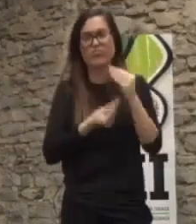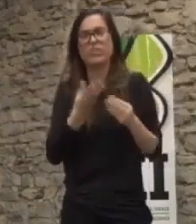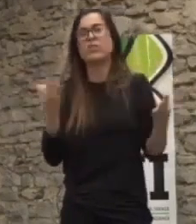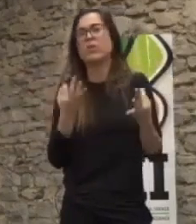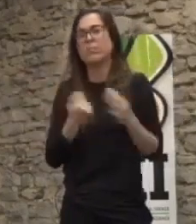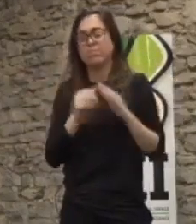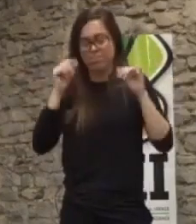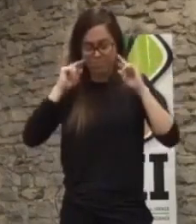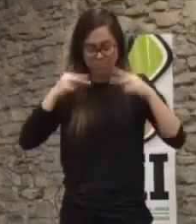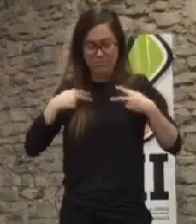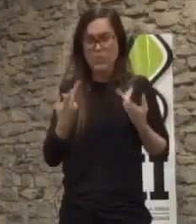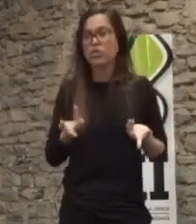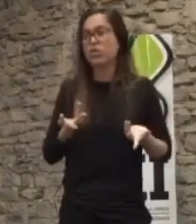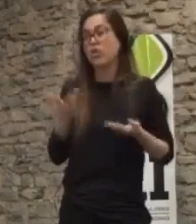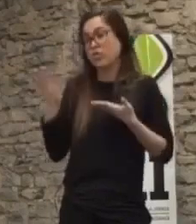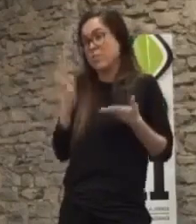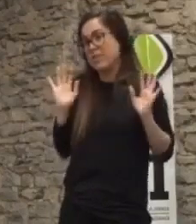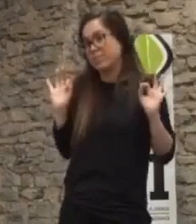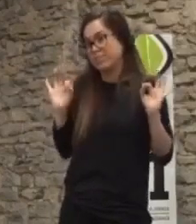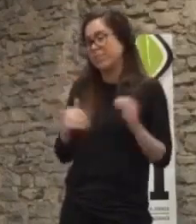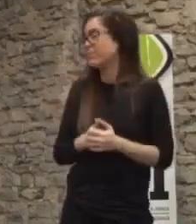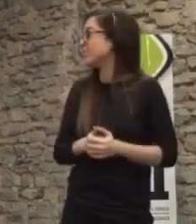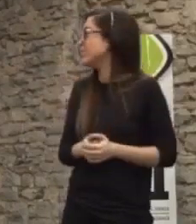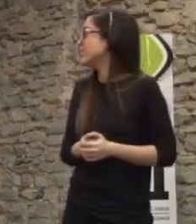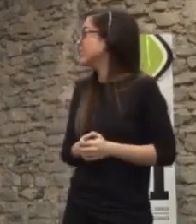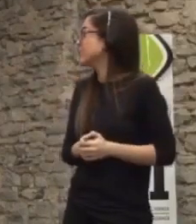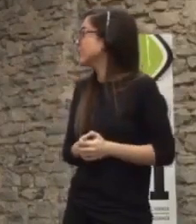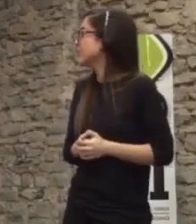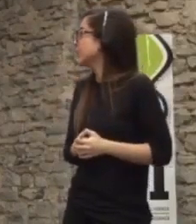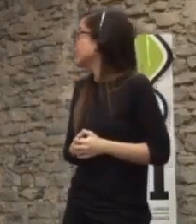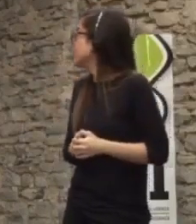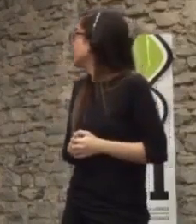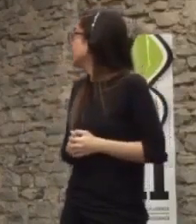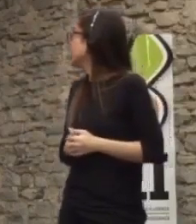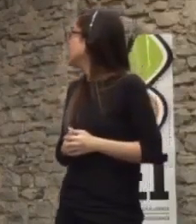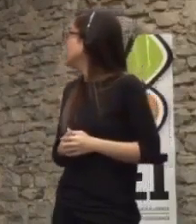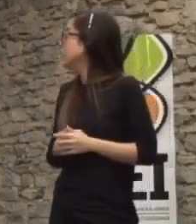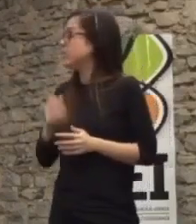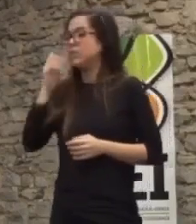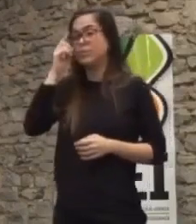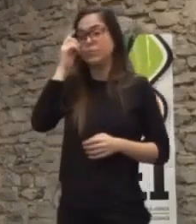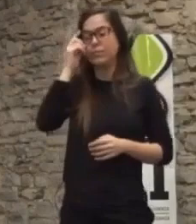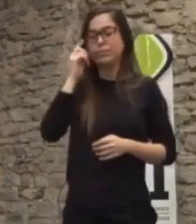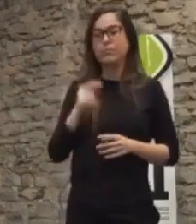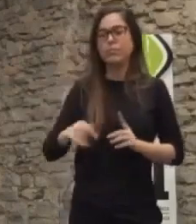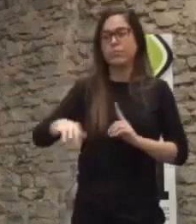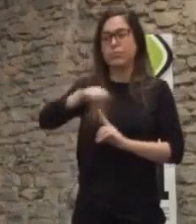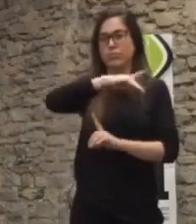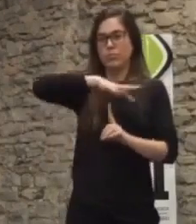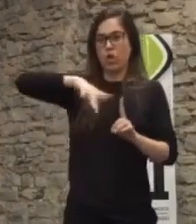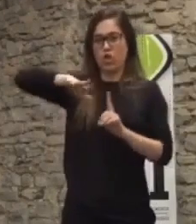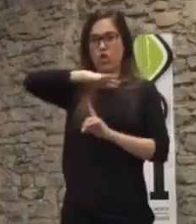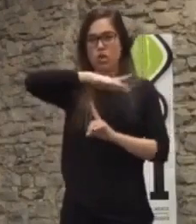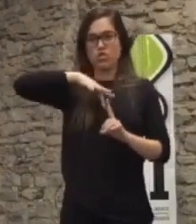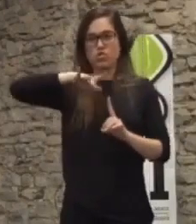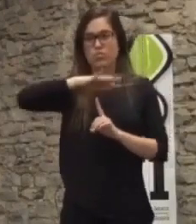forma personal. Entonces, os invito a ello. Y bueno, ante todo este contexto que os